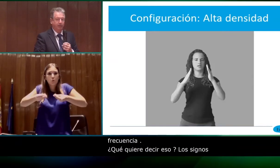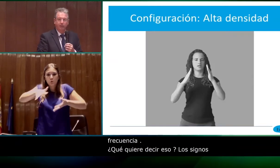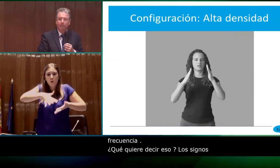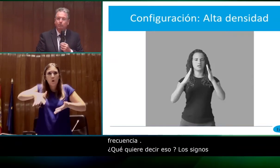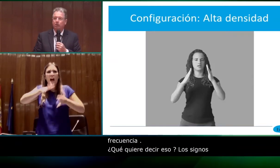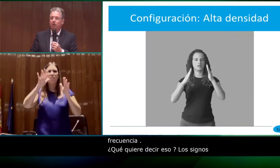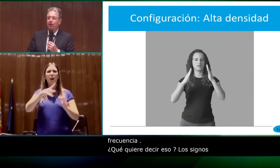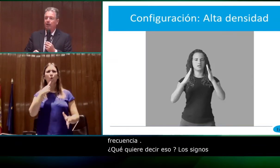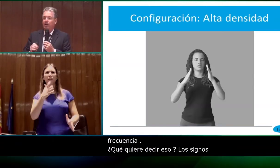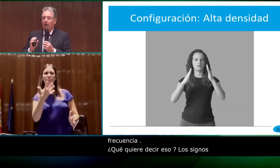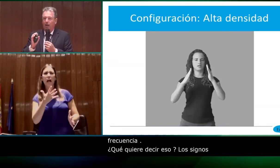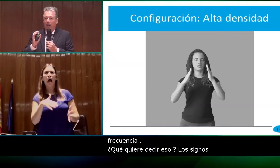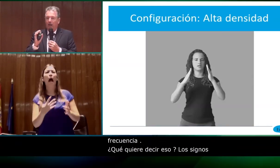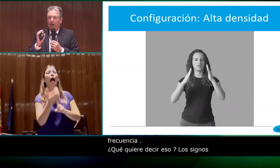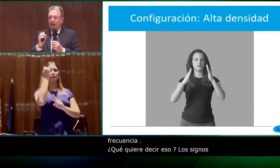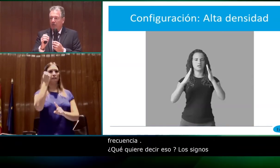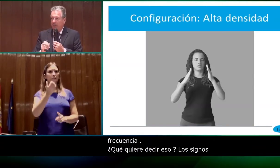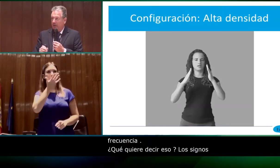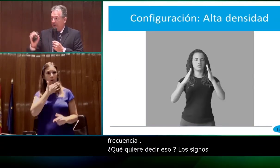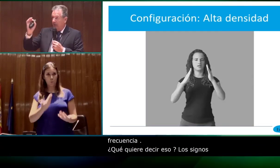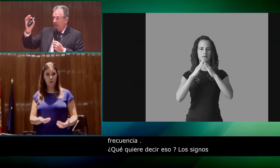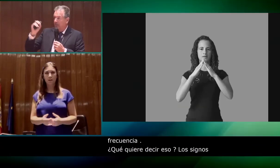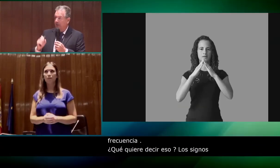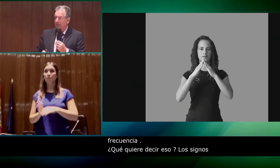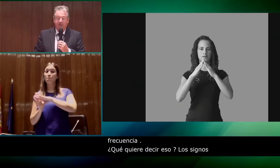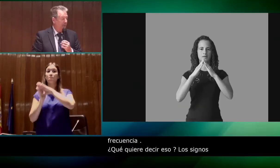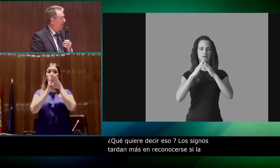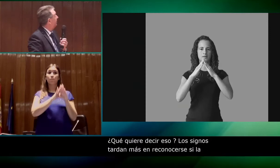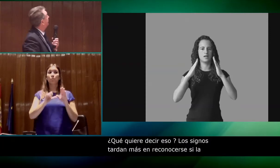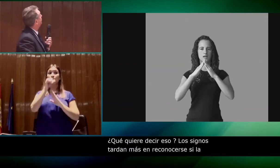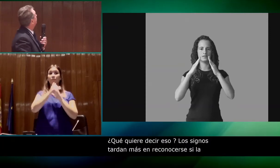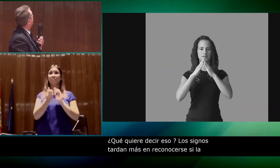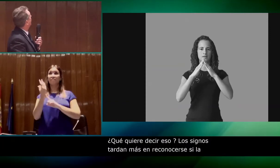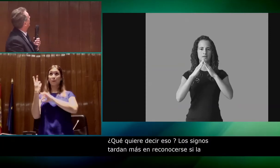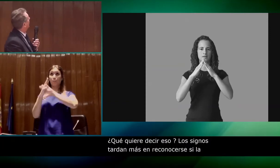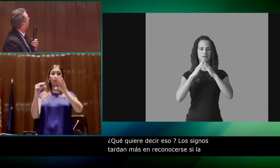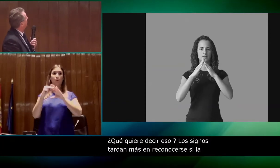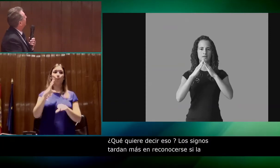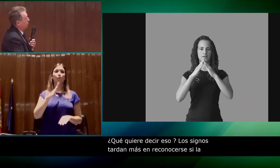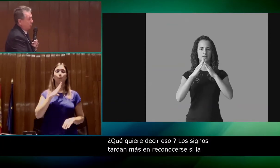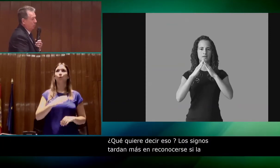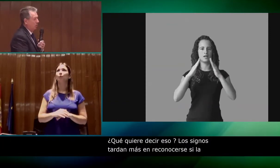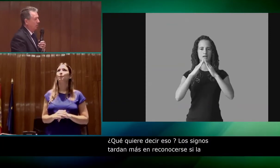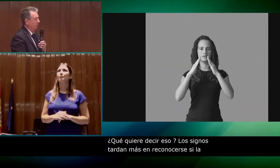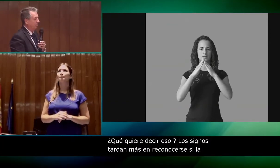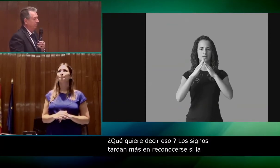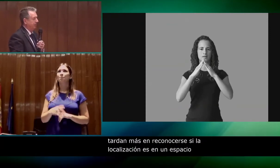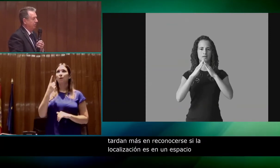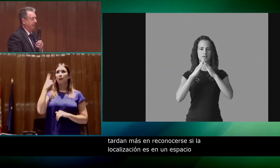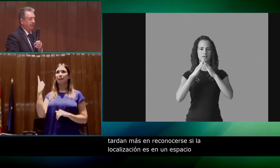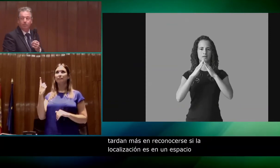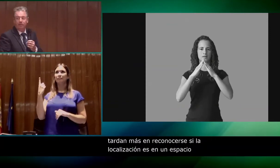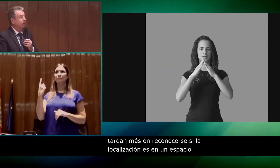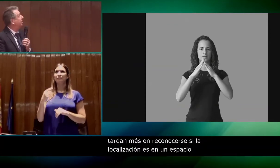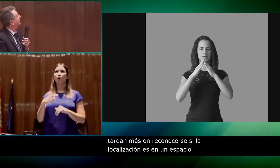la localización. Veamos ahora la configuración. Vídeo, por favor. Aquí tenemos uno.